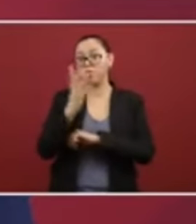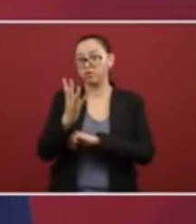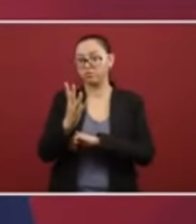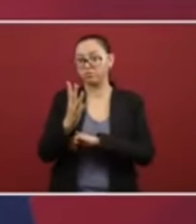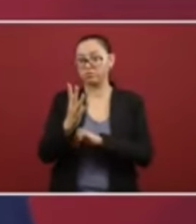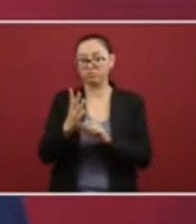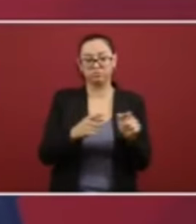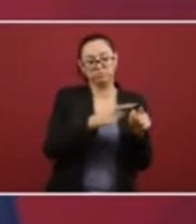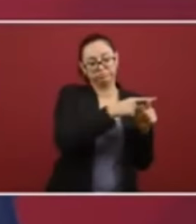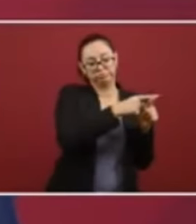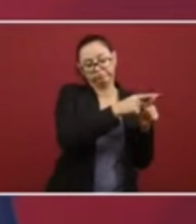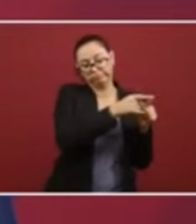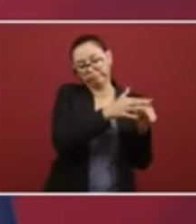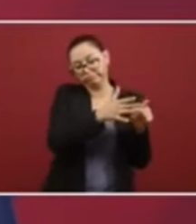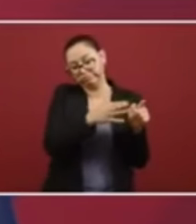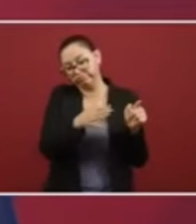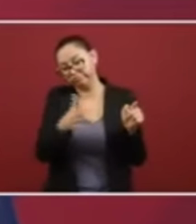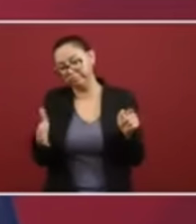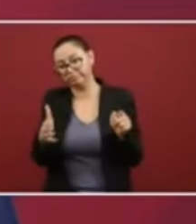1994 hasta nuestros días.